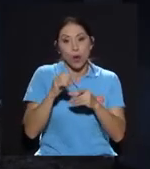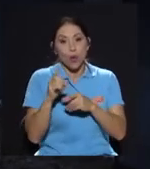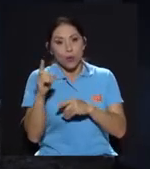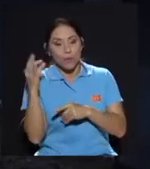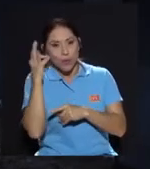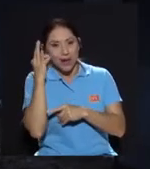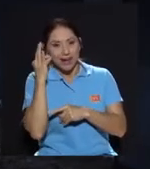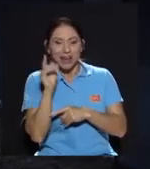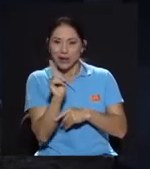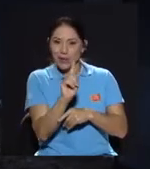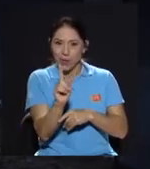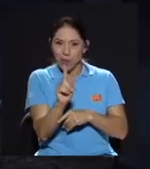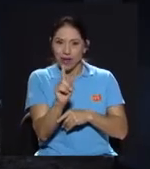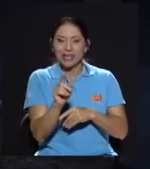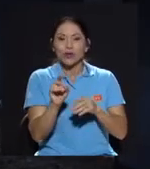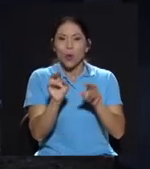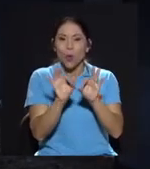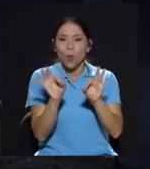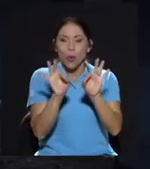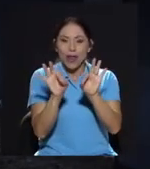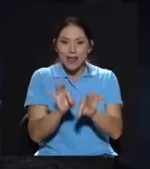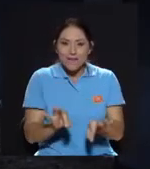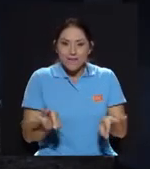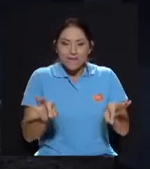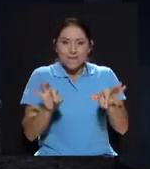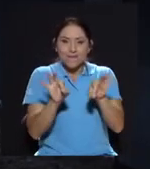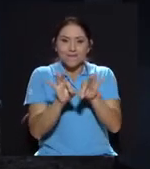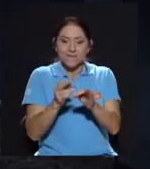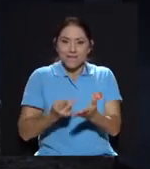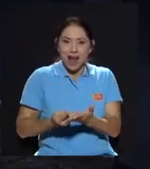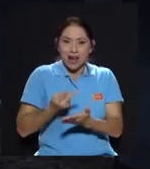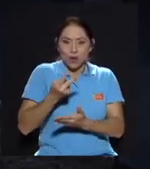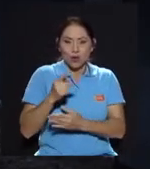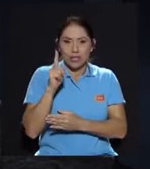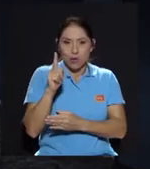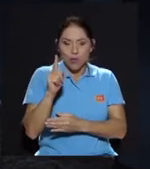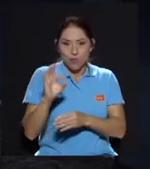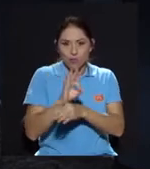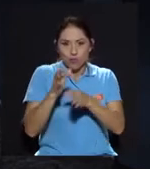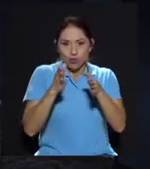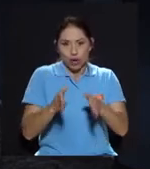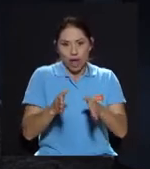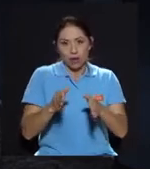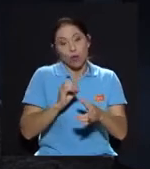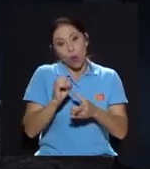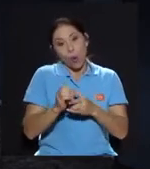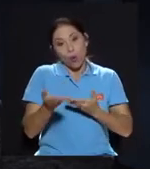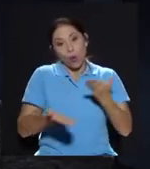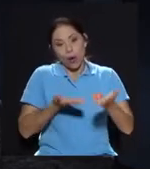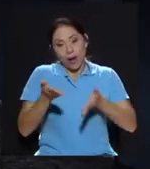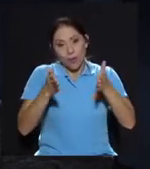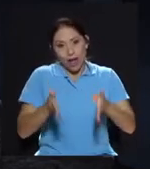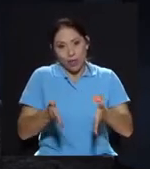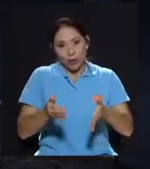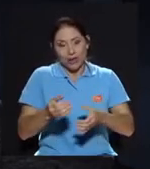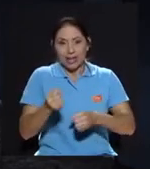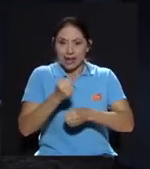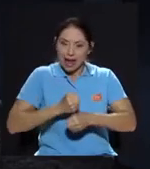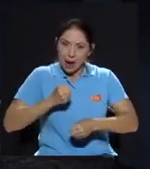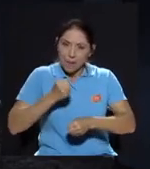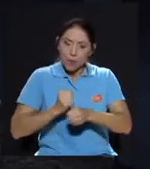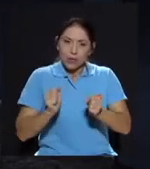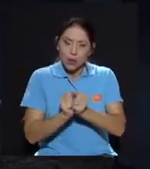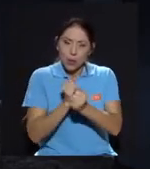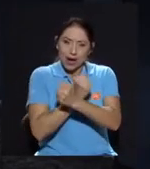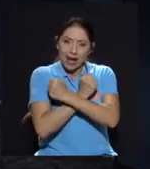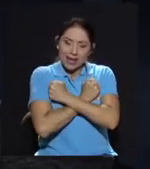valor de un funcionario o de un colaborador como se dice hoy en día de qué aporta la empresa con cariño con